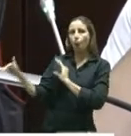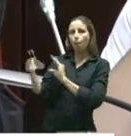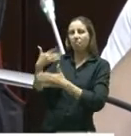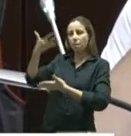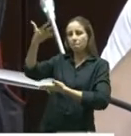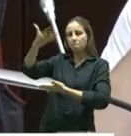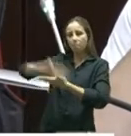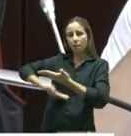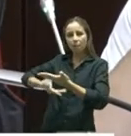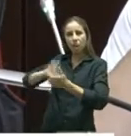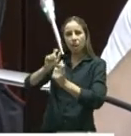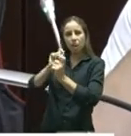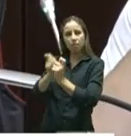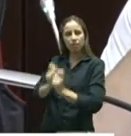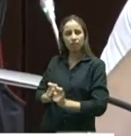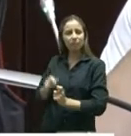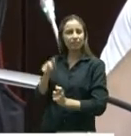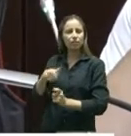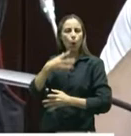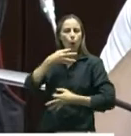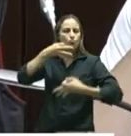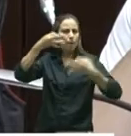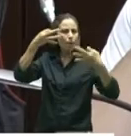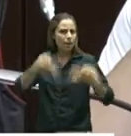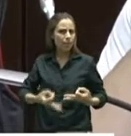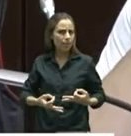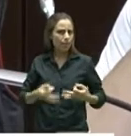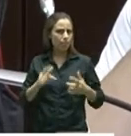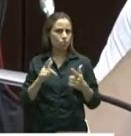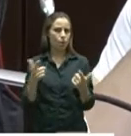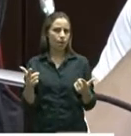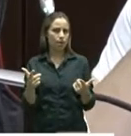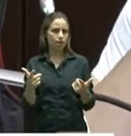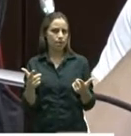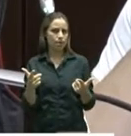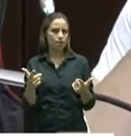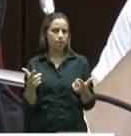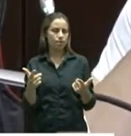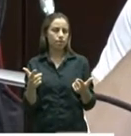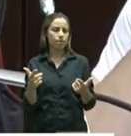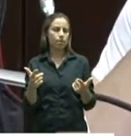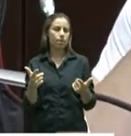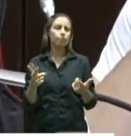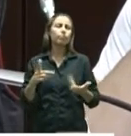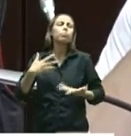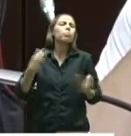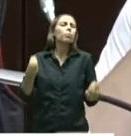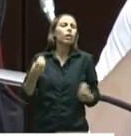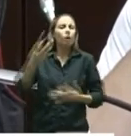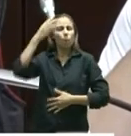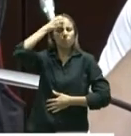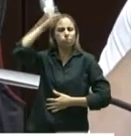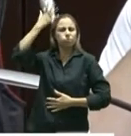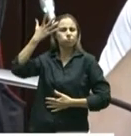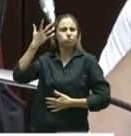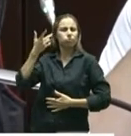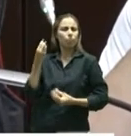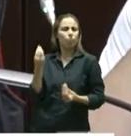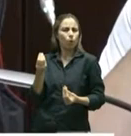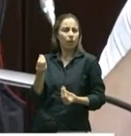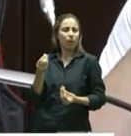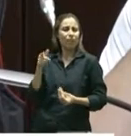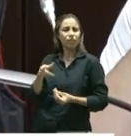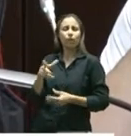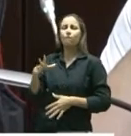modificaciones eso es absolutamente des prolijo por ser diplomático digo des prolijo porque más que nada es una falta respeto